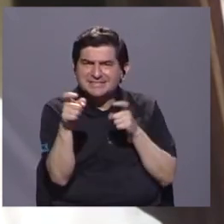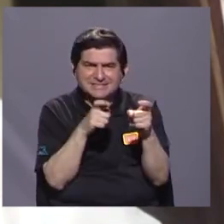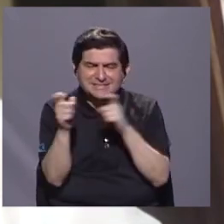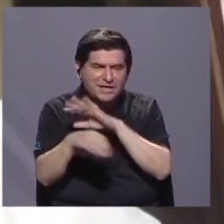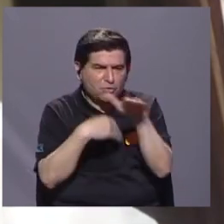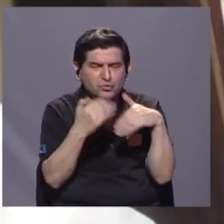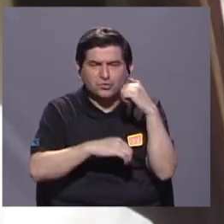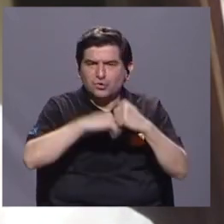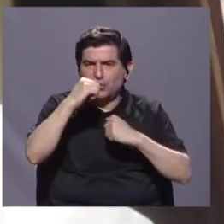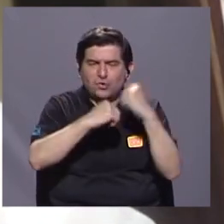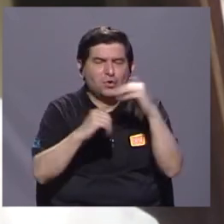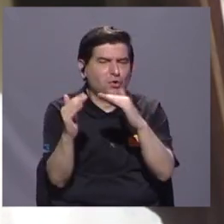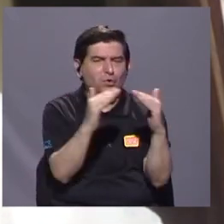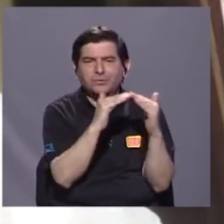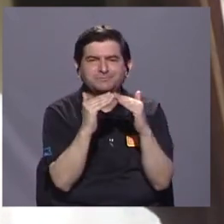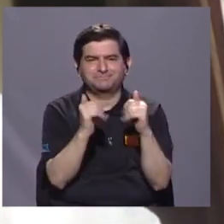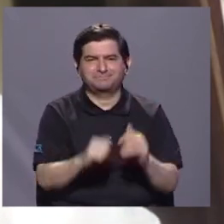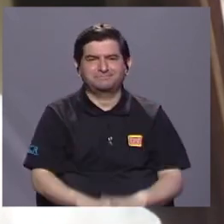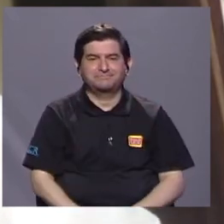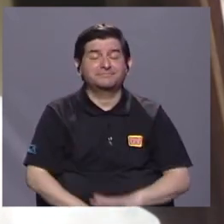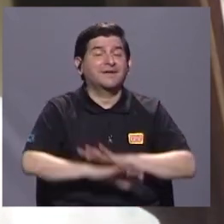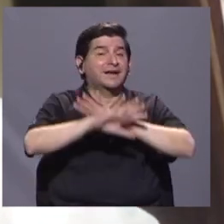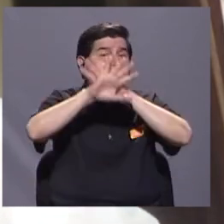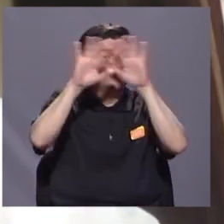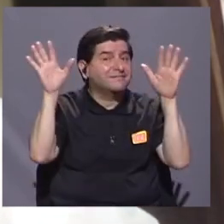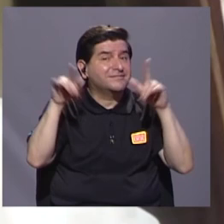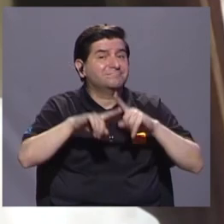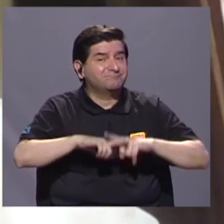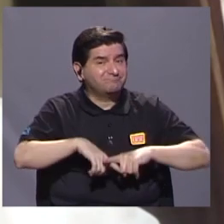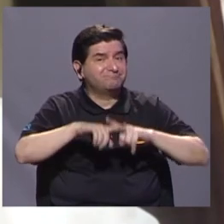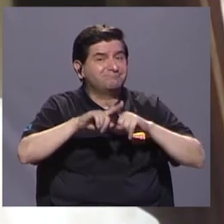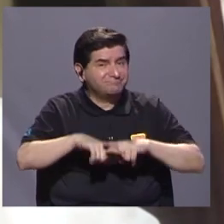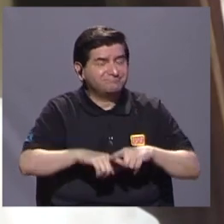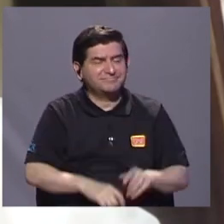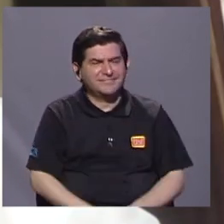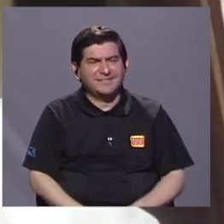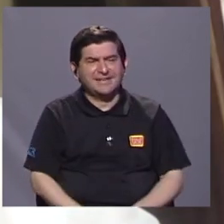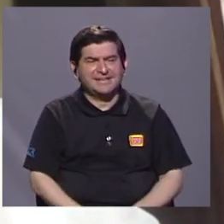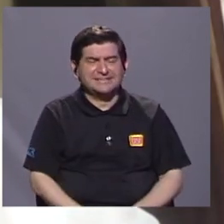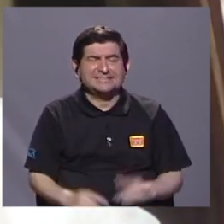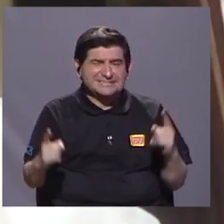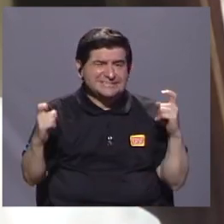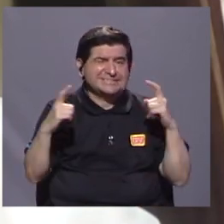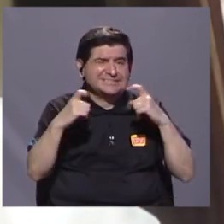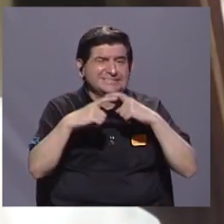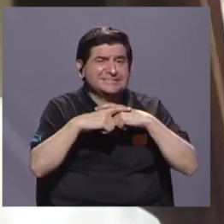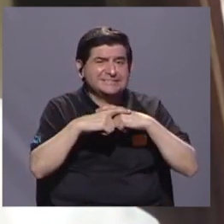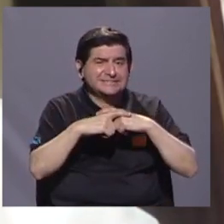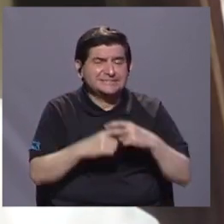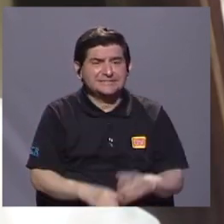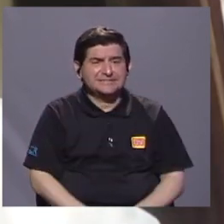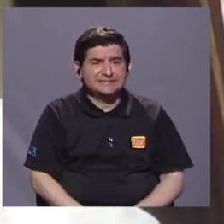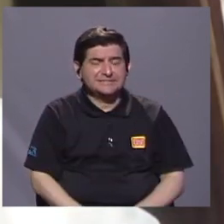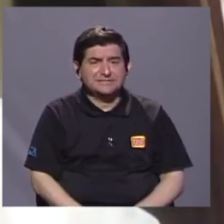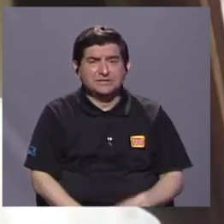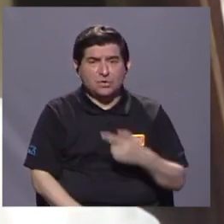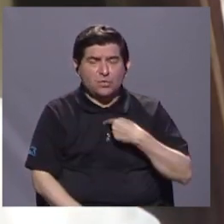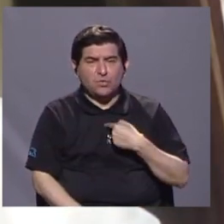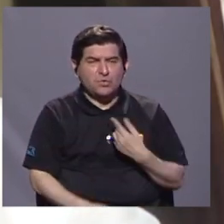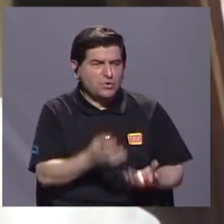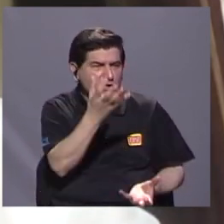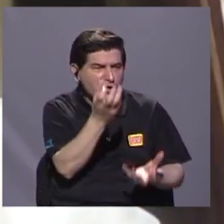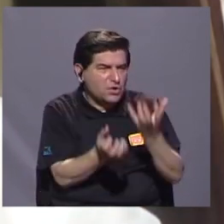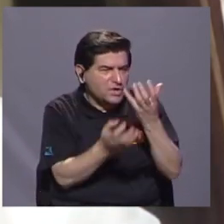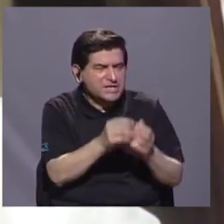todas las estructuras poblacionales. Claramente aquí dependemos, y es una analogía un poco compleja, de estar apagando un incendio con